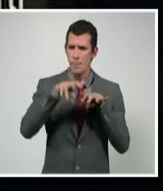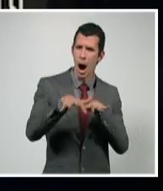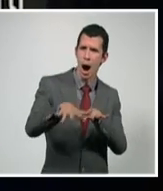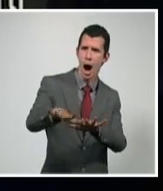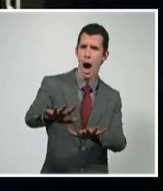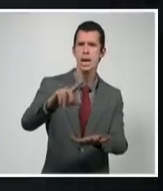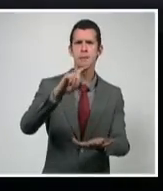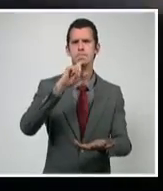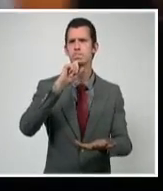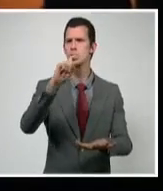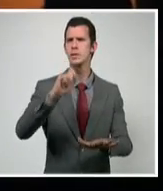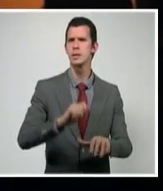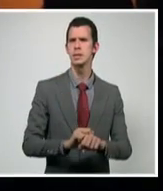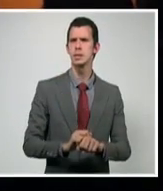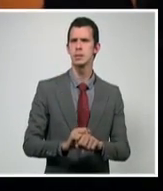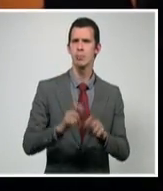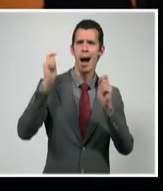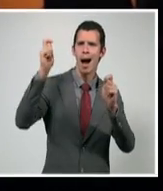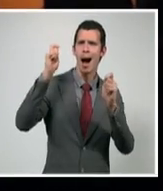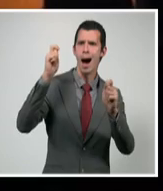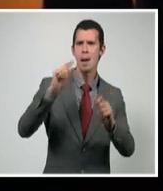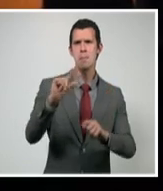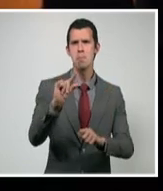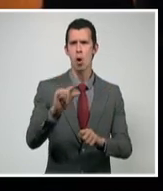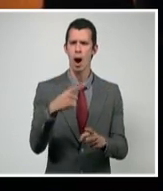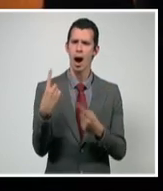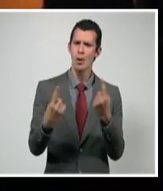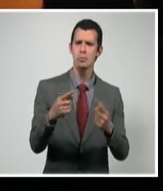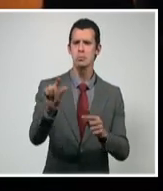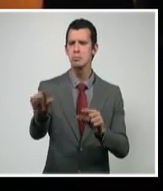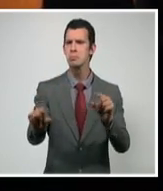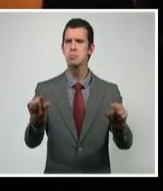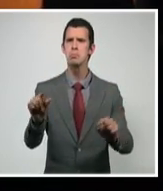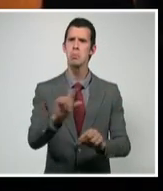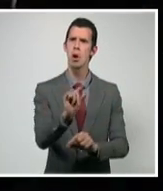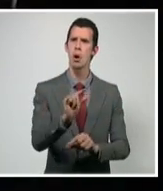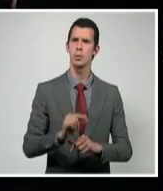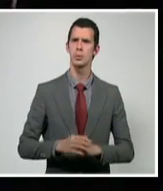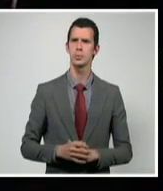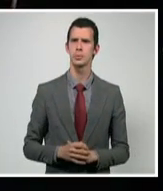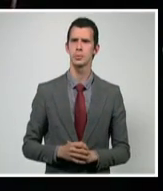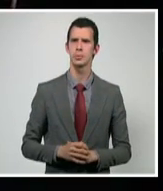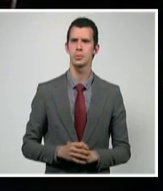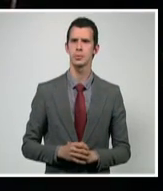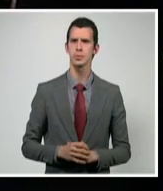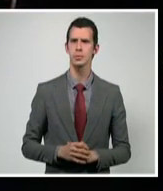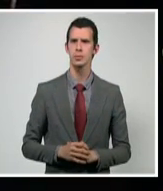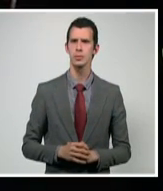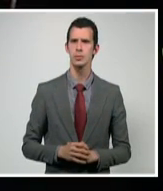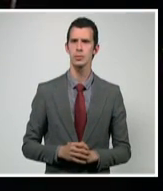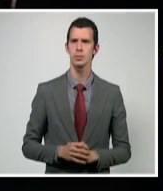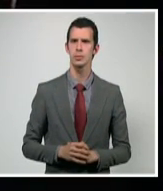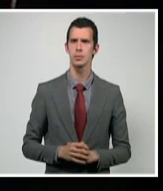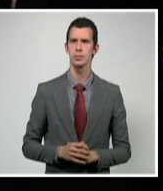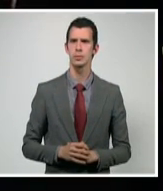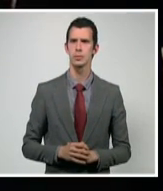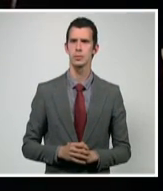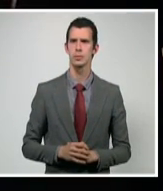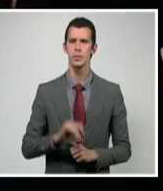muy pocas personas. Su principal interés ya no parece ser la defensa de lo artístico en lo que hace, sino el